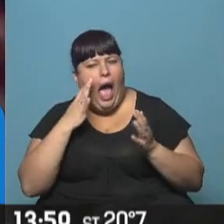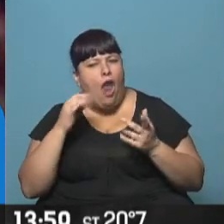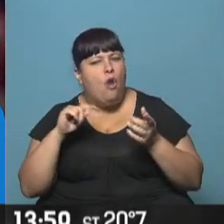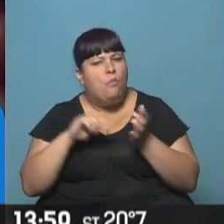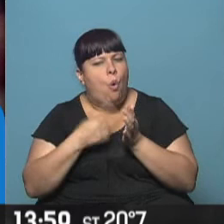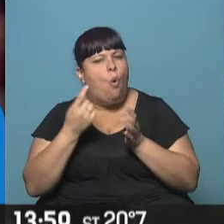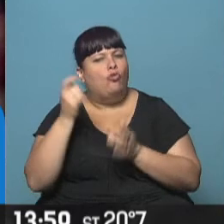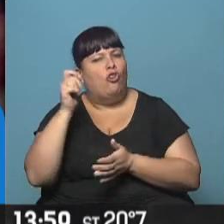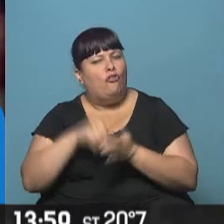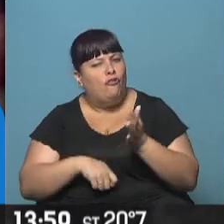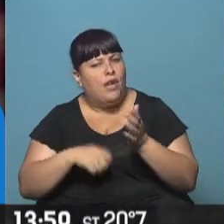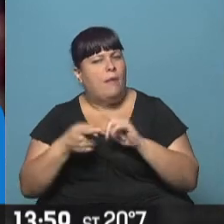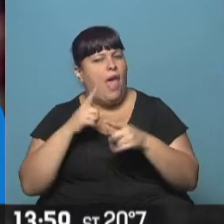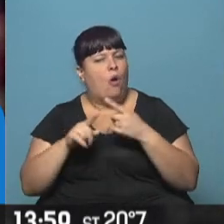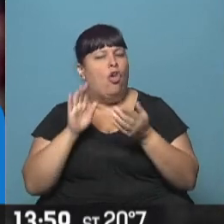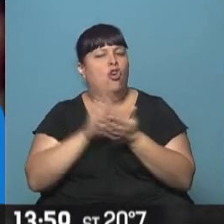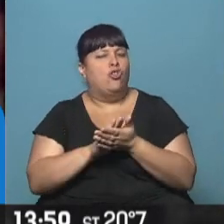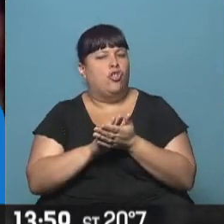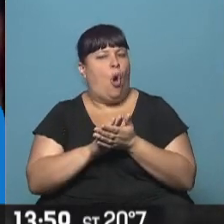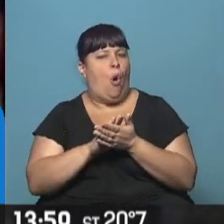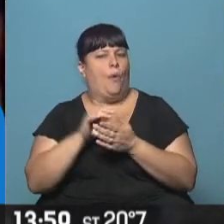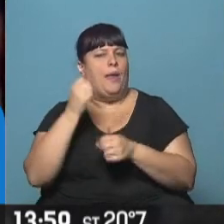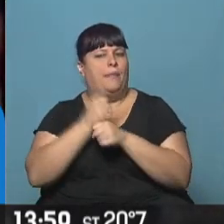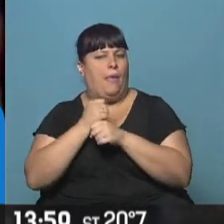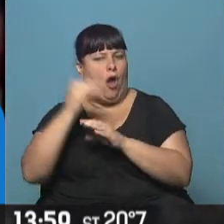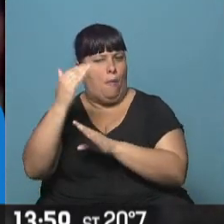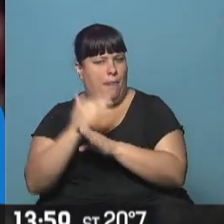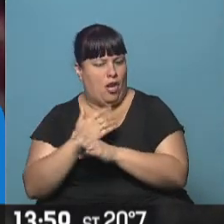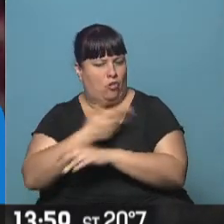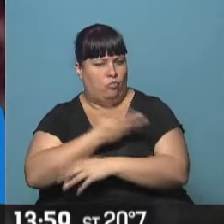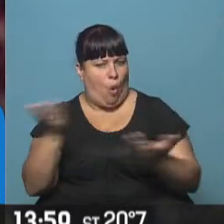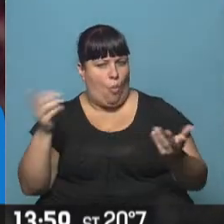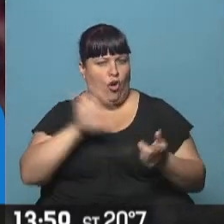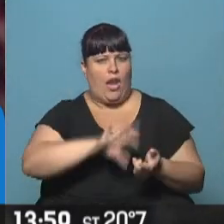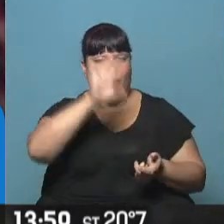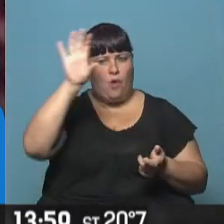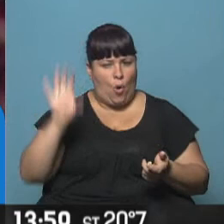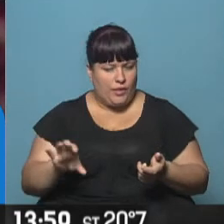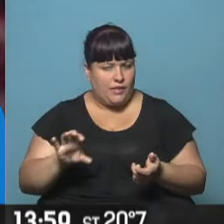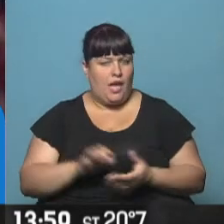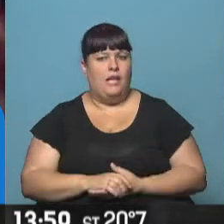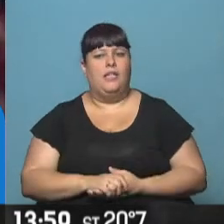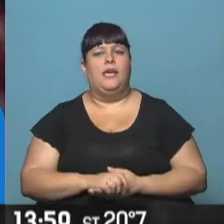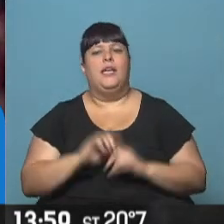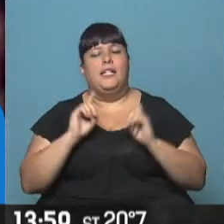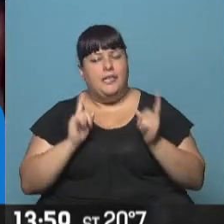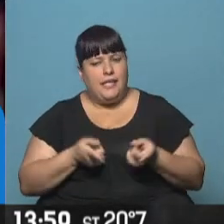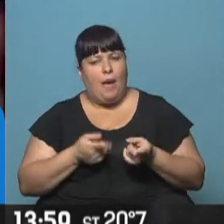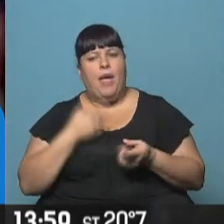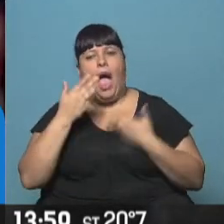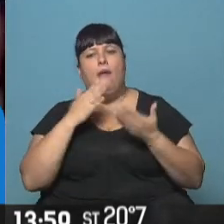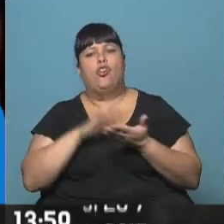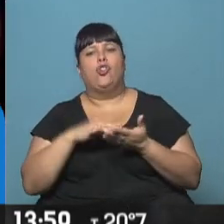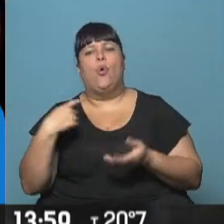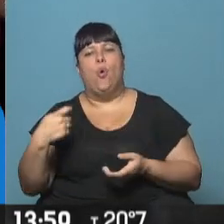en la firma del acuerdo que tenga que ver con la baja del empleo público en las provincias? Y bueno, y también habló de